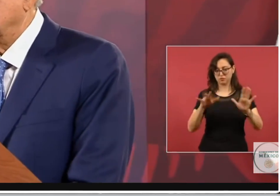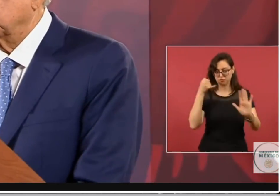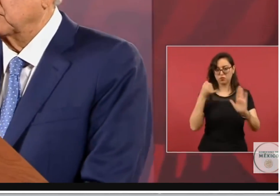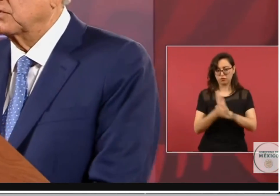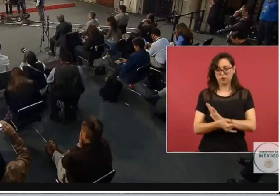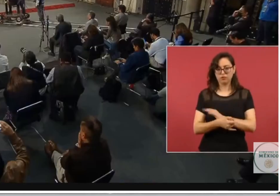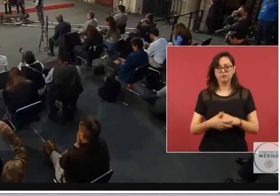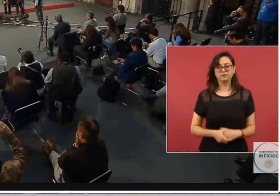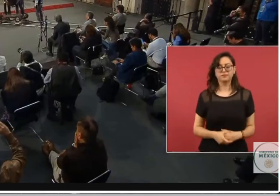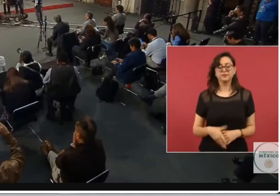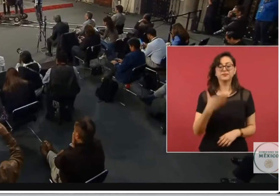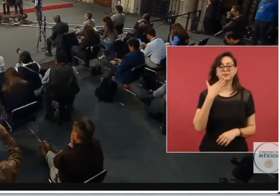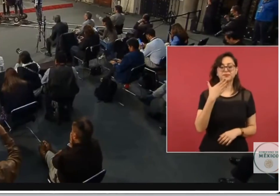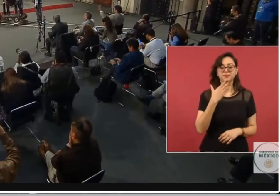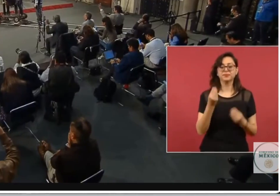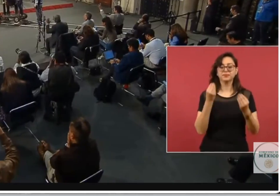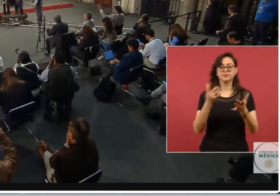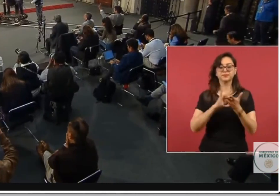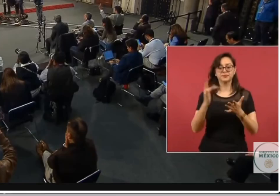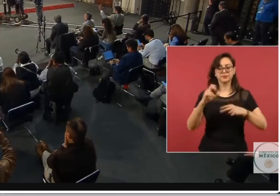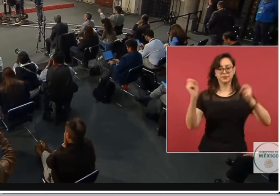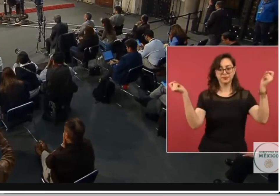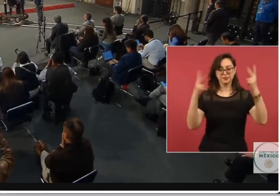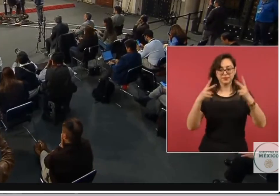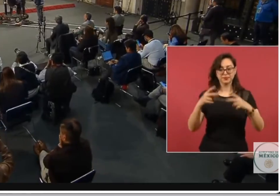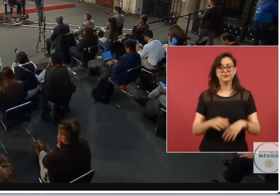esto. Muy bien, muchas gracias.